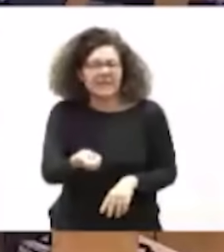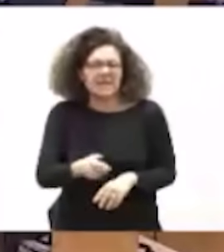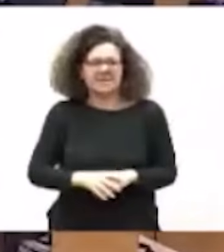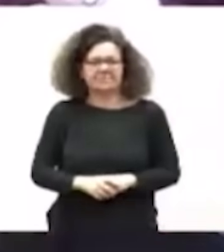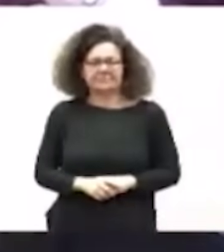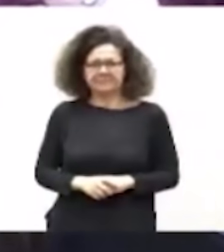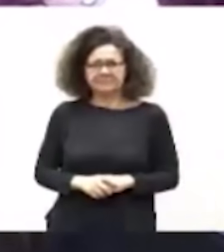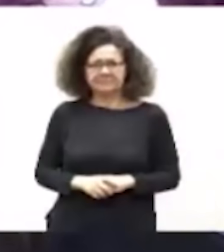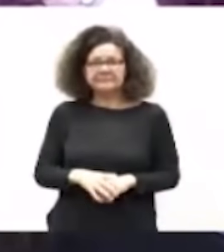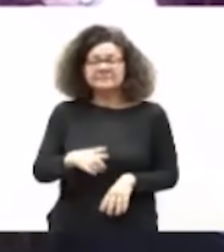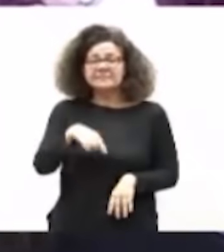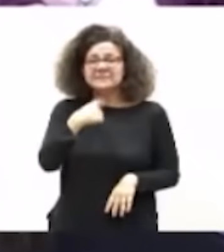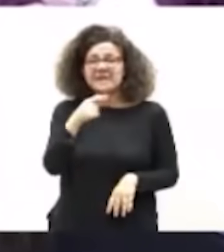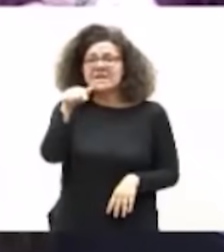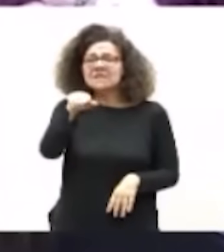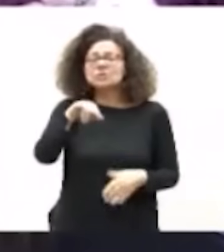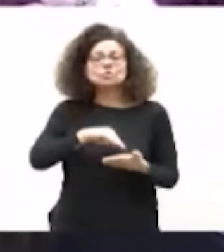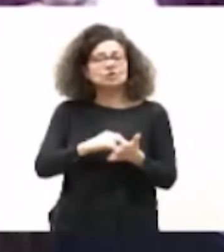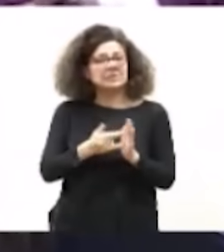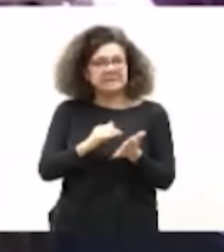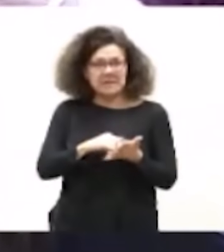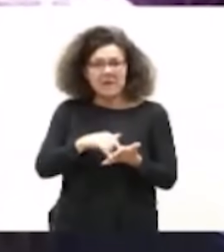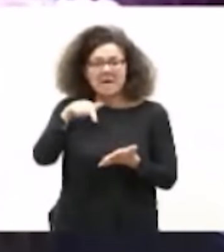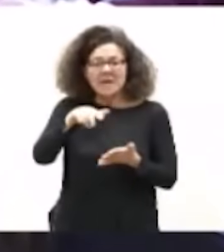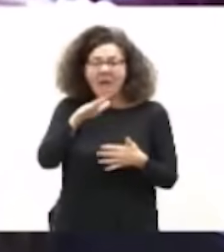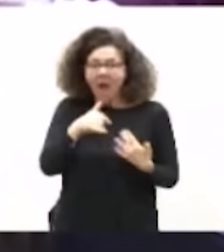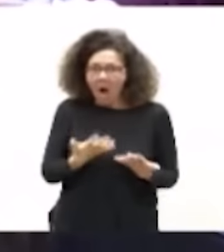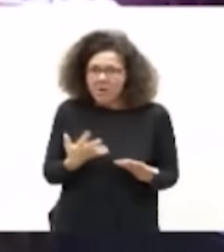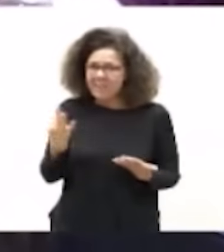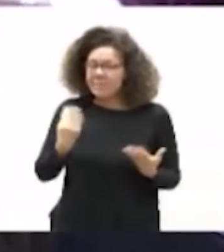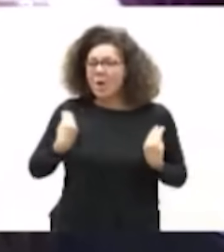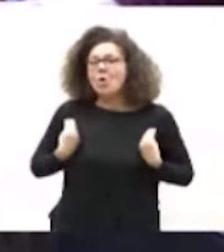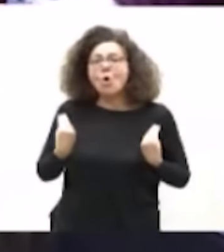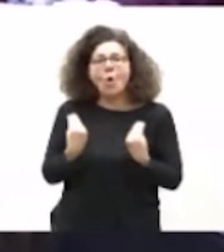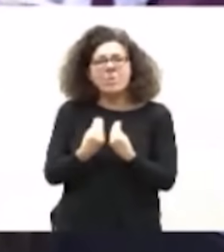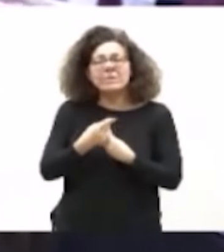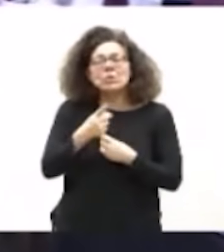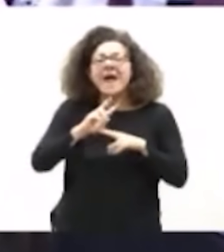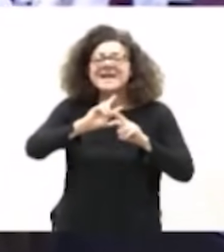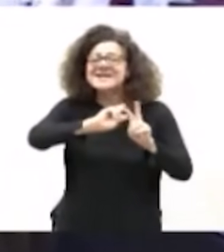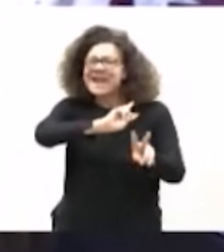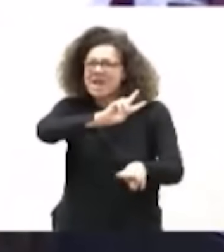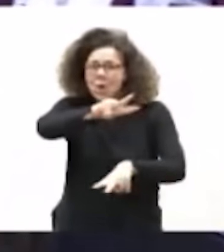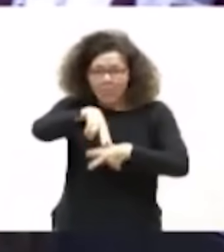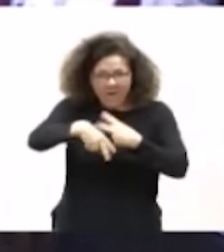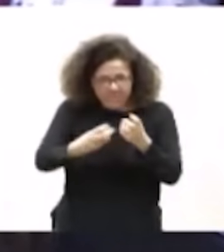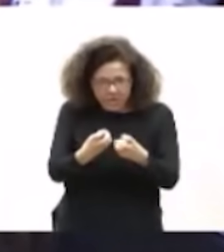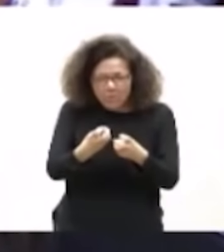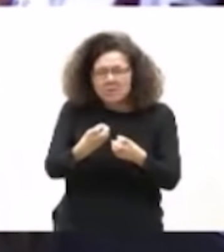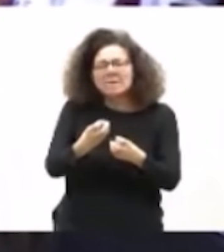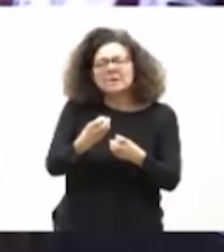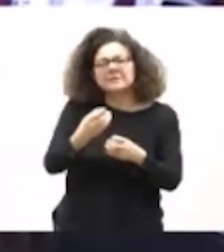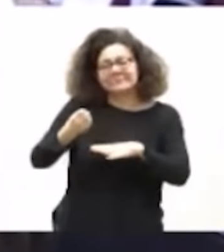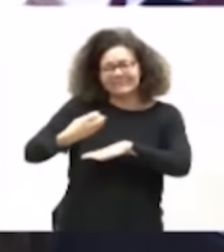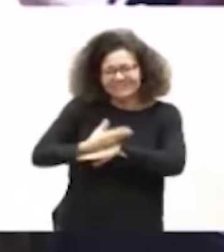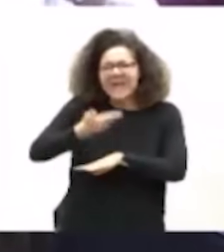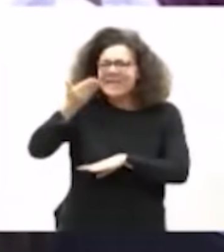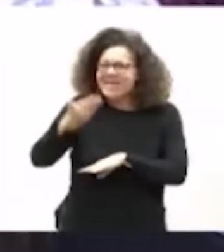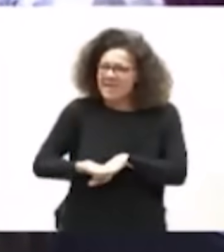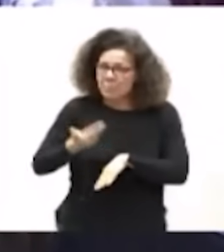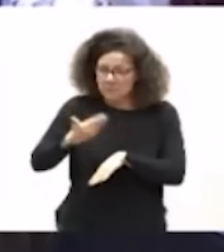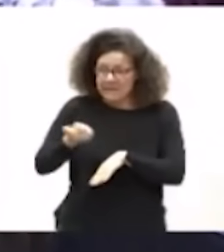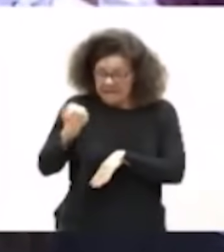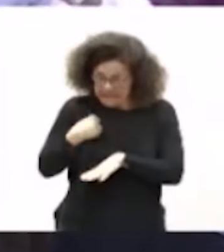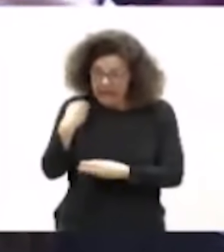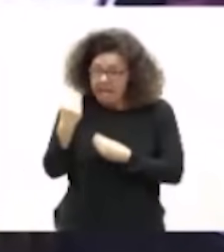decirle que es un sistema que tiene en este momento que convivir con una renovación de la flota muy importante que se está produciendo